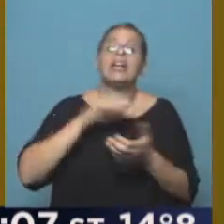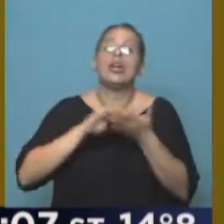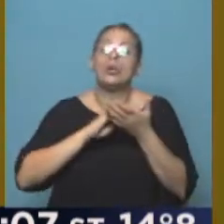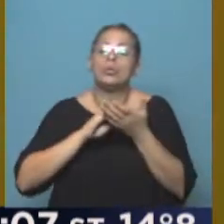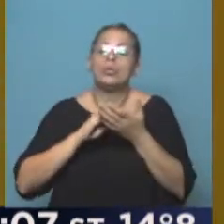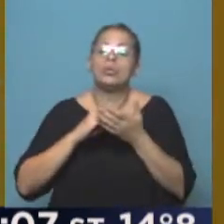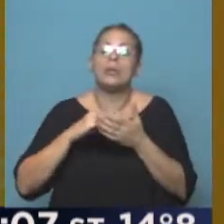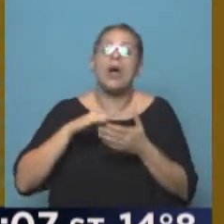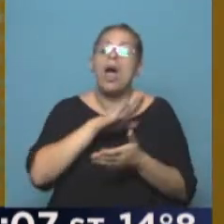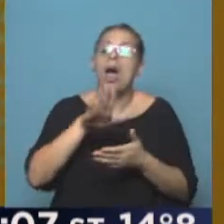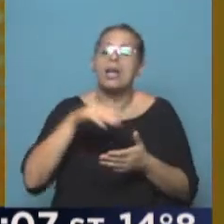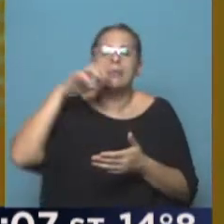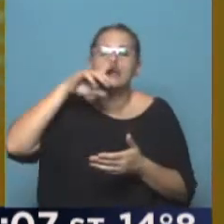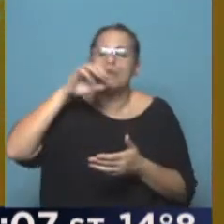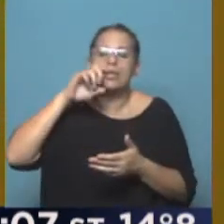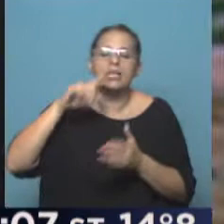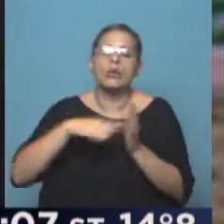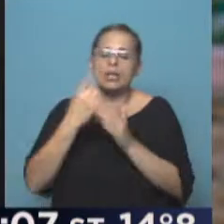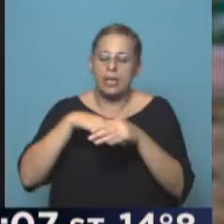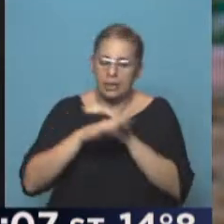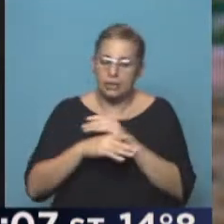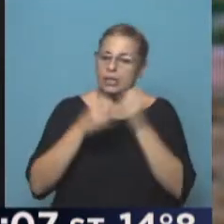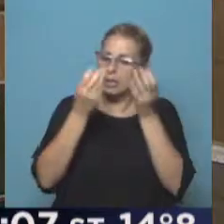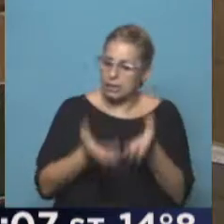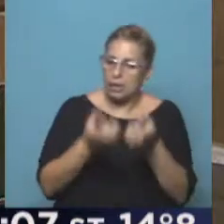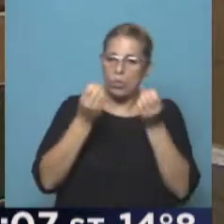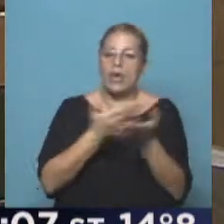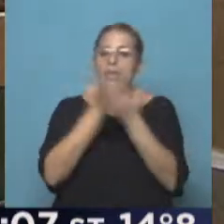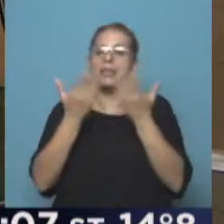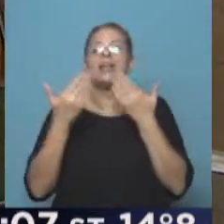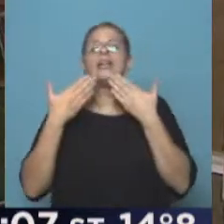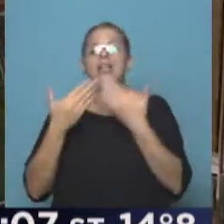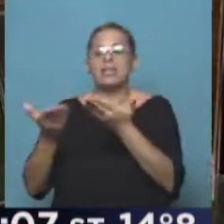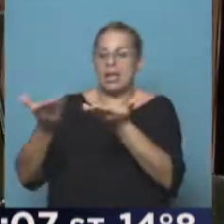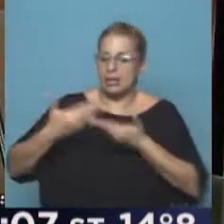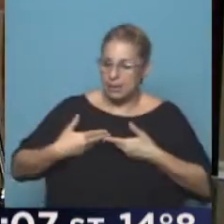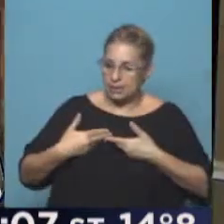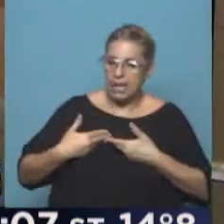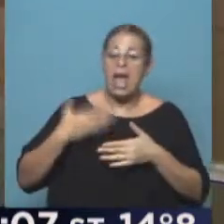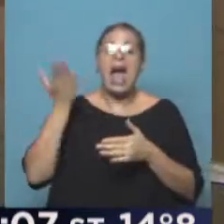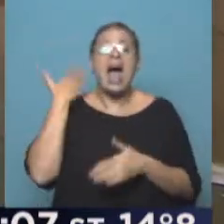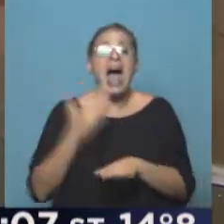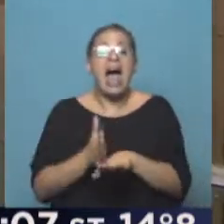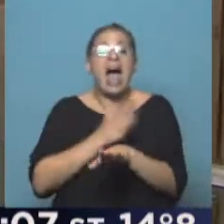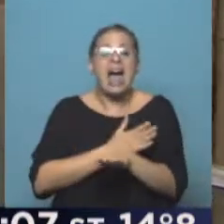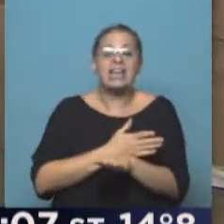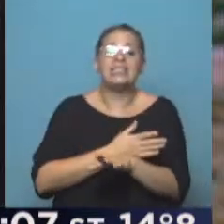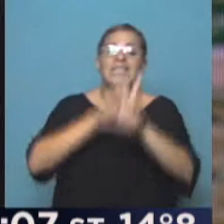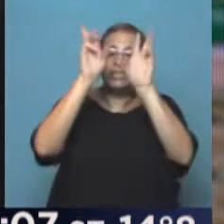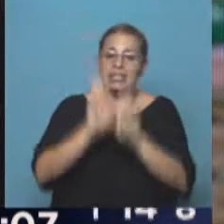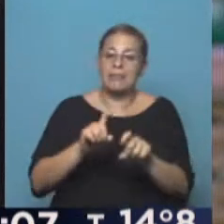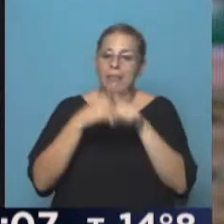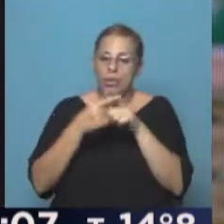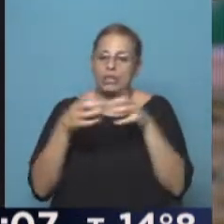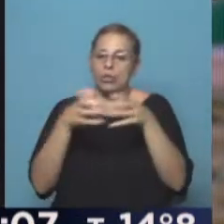metropolitana de la ciudad de buenos aires cómo le va bien antes de meternos en el tema político de